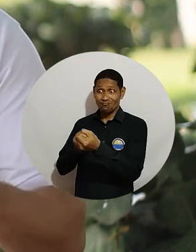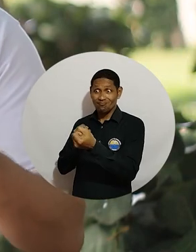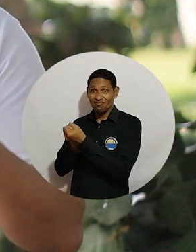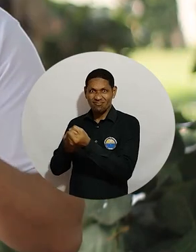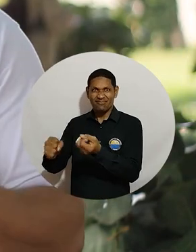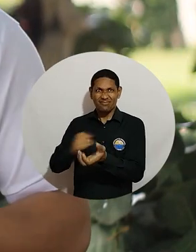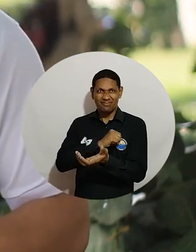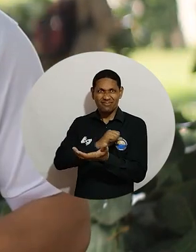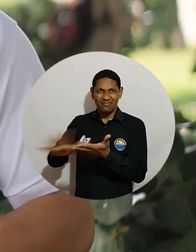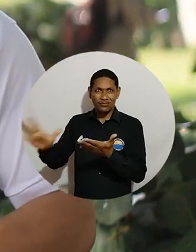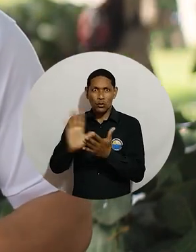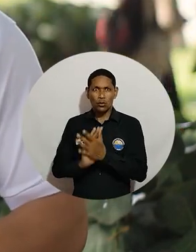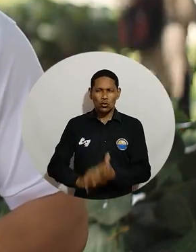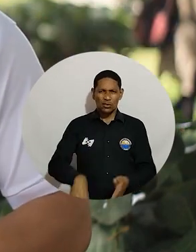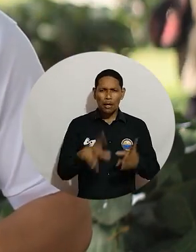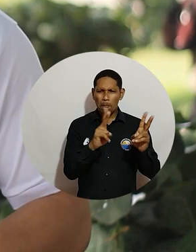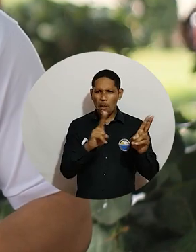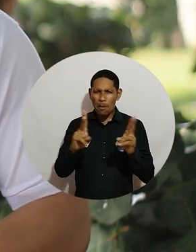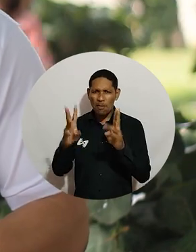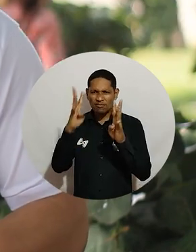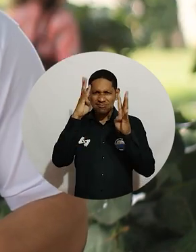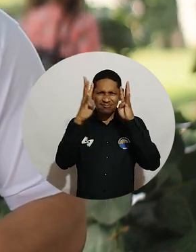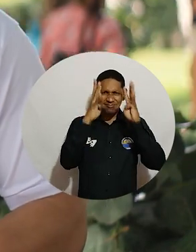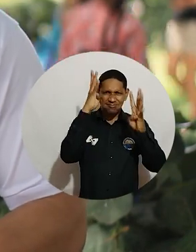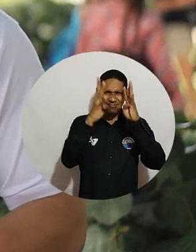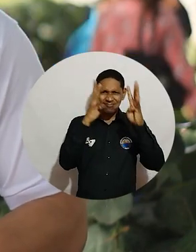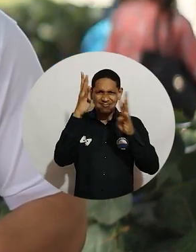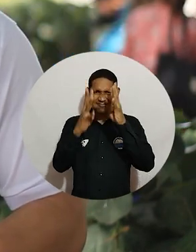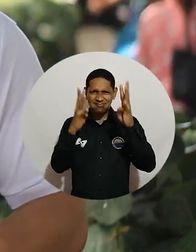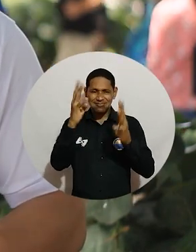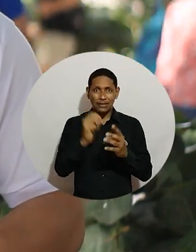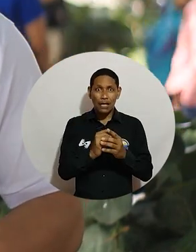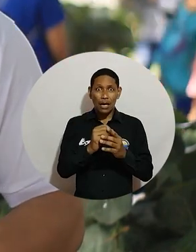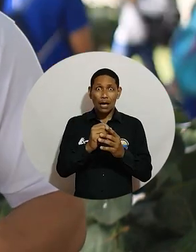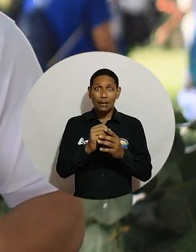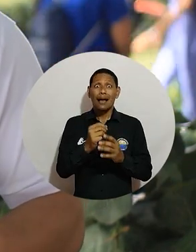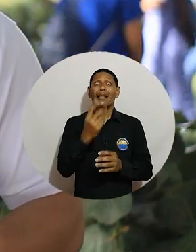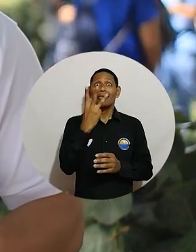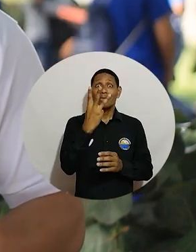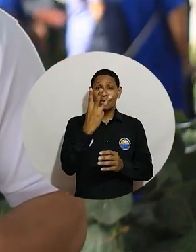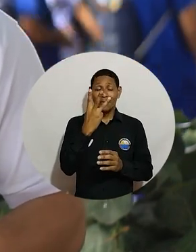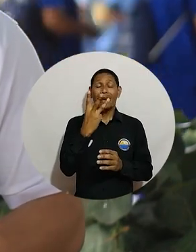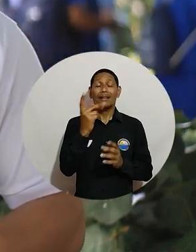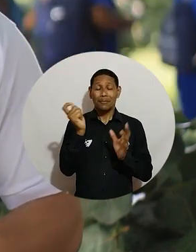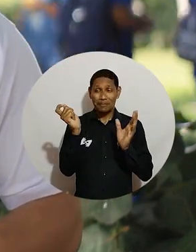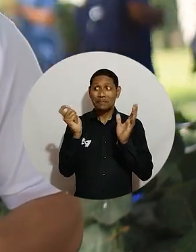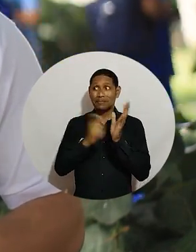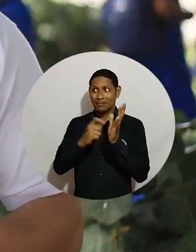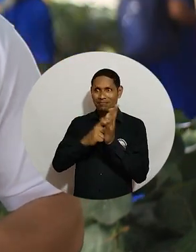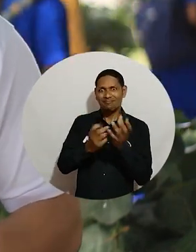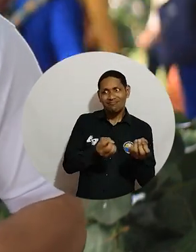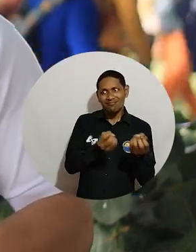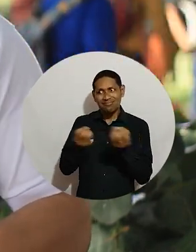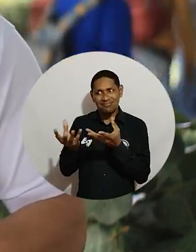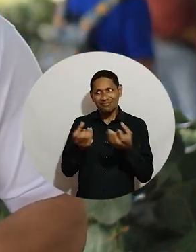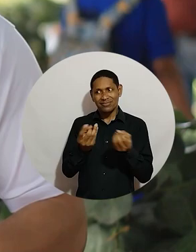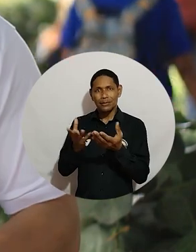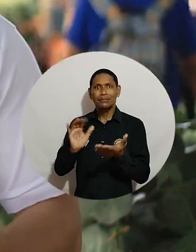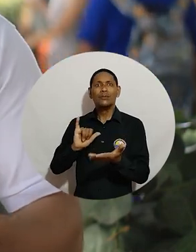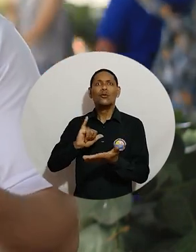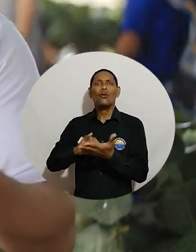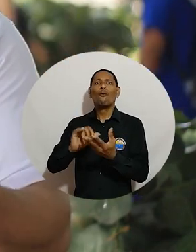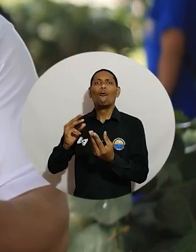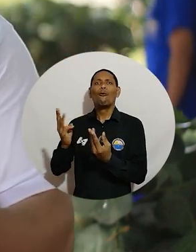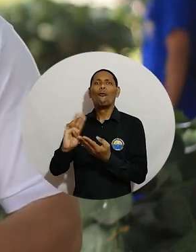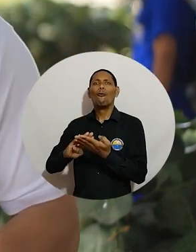La beca para la maestría en producción audiovisual creativa de la que goza Gunzareiman Villafaña es la tercera para estudios posgraduales